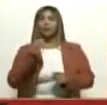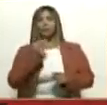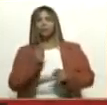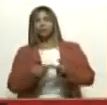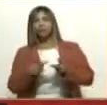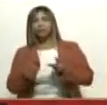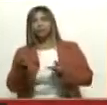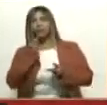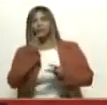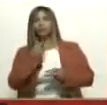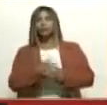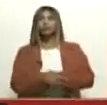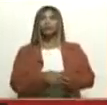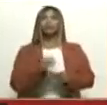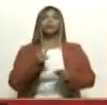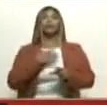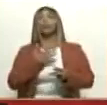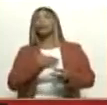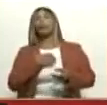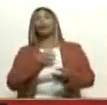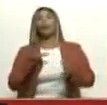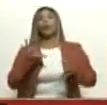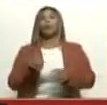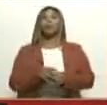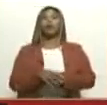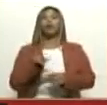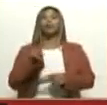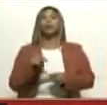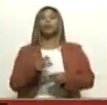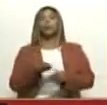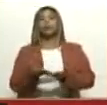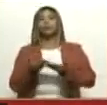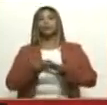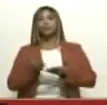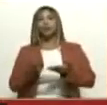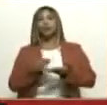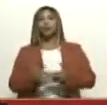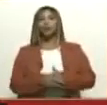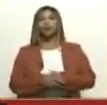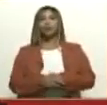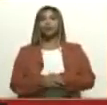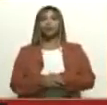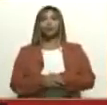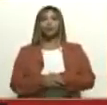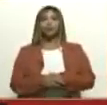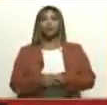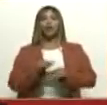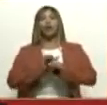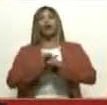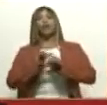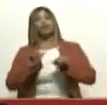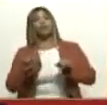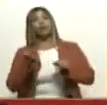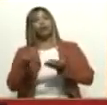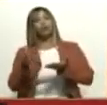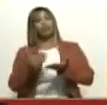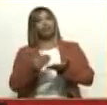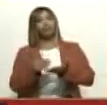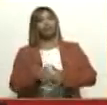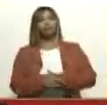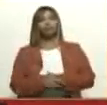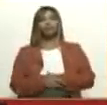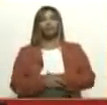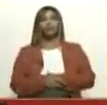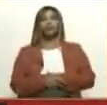nos bloquean, que no nos permiten comprar, también lo hacen con los libros. Entonces, claro, al final nuestras librerías, la Librería del